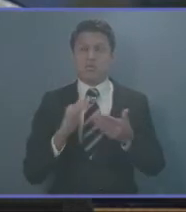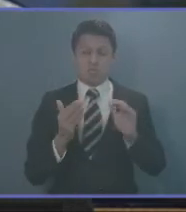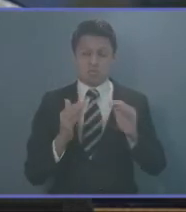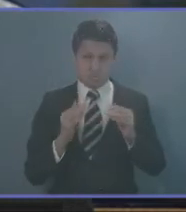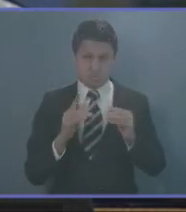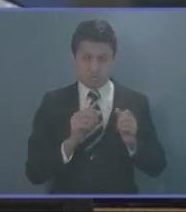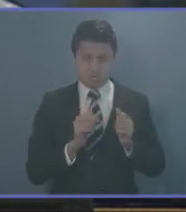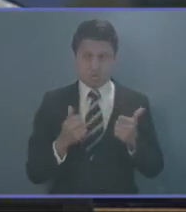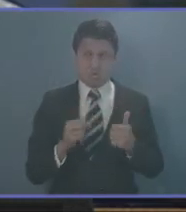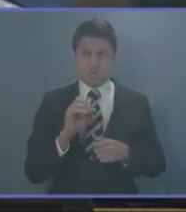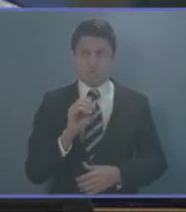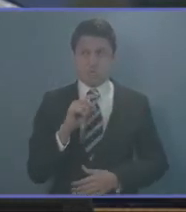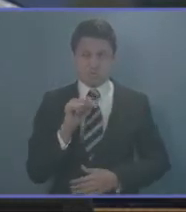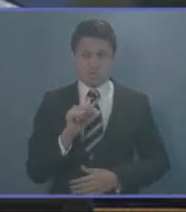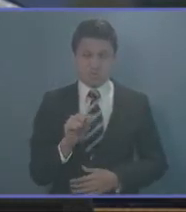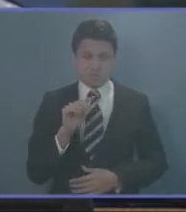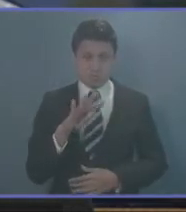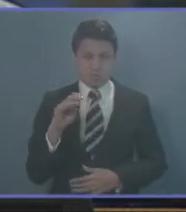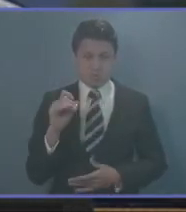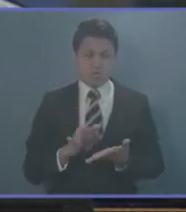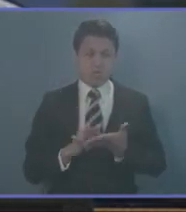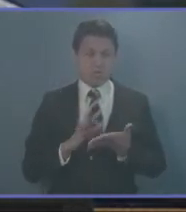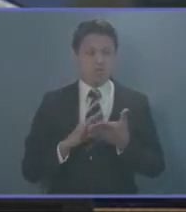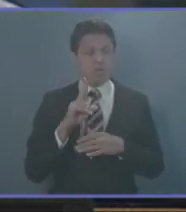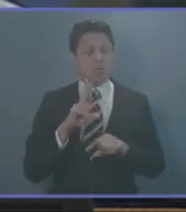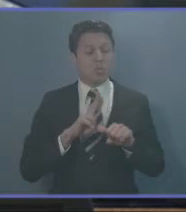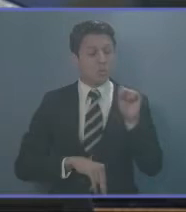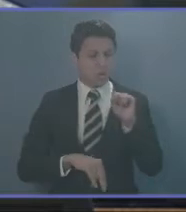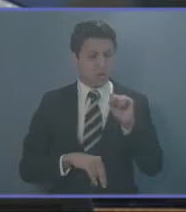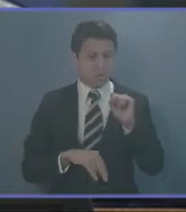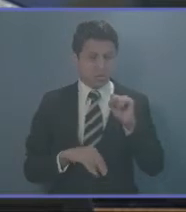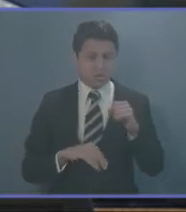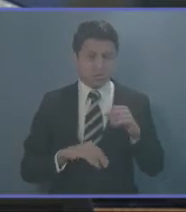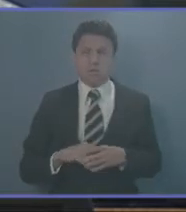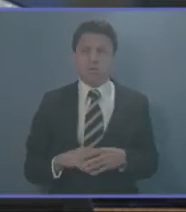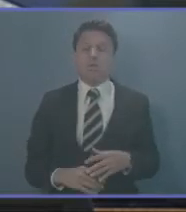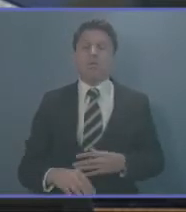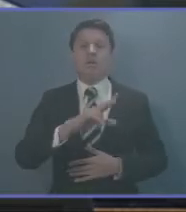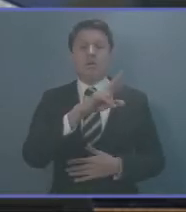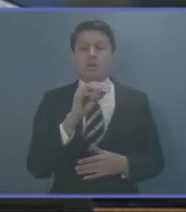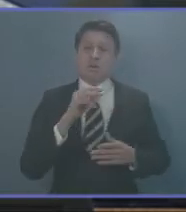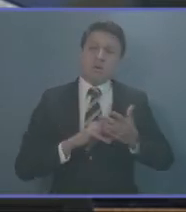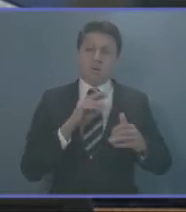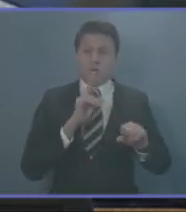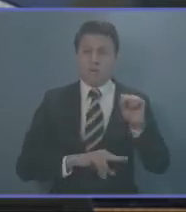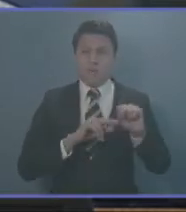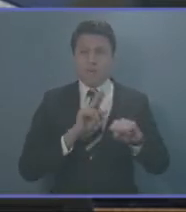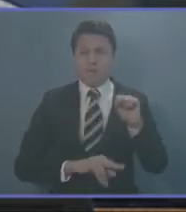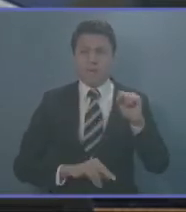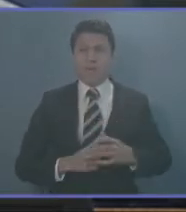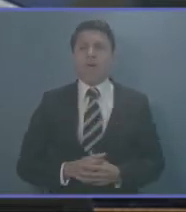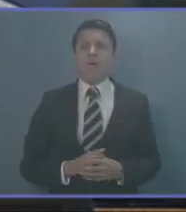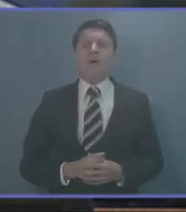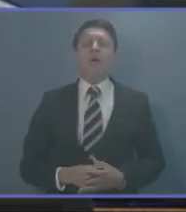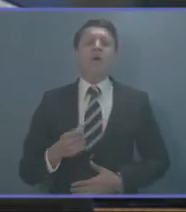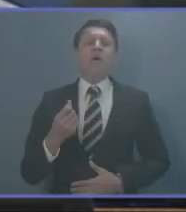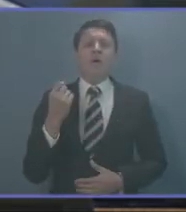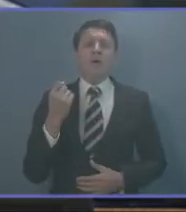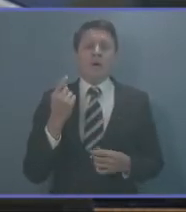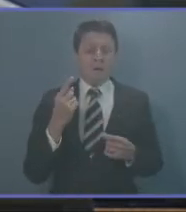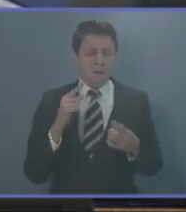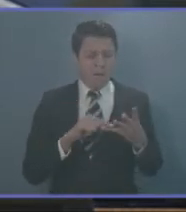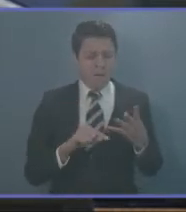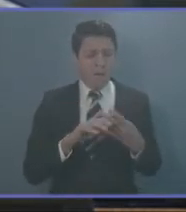o fracción de 0.40 centavos de dólar sobre el exceso de 30.000 dólares. 11.